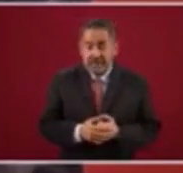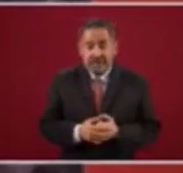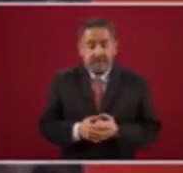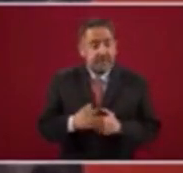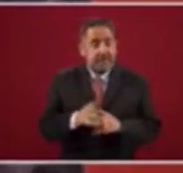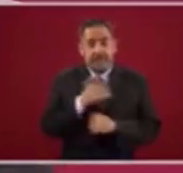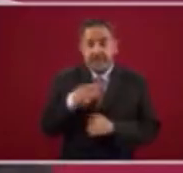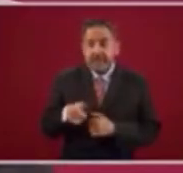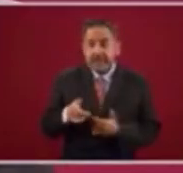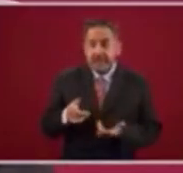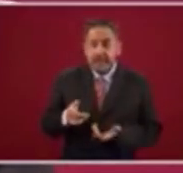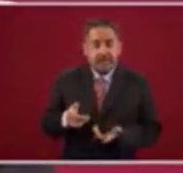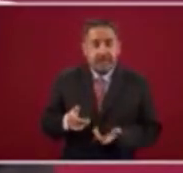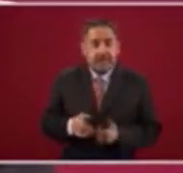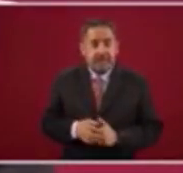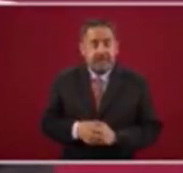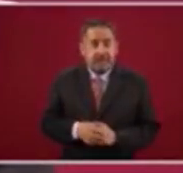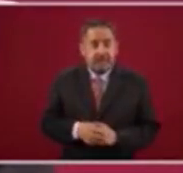lo